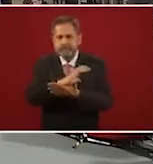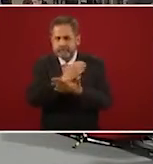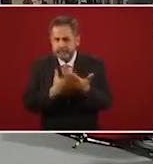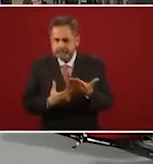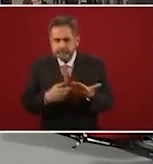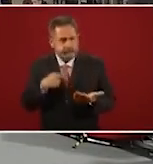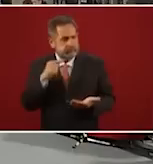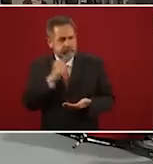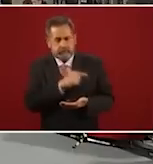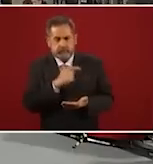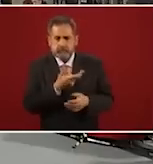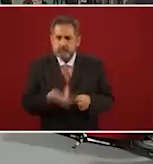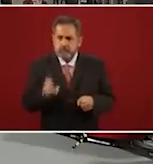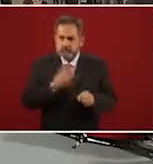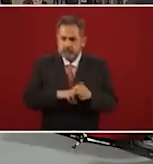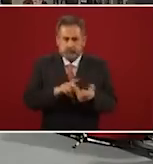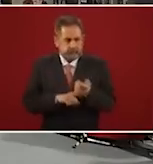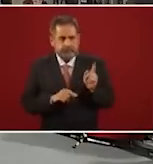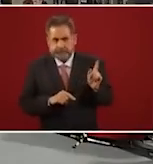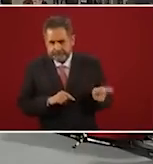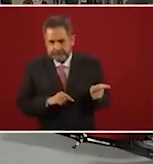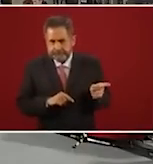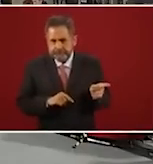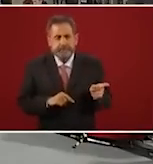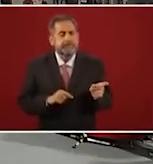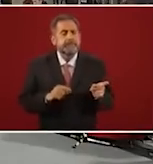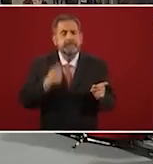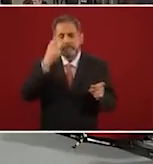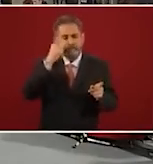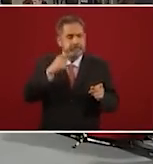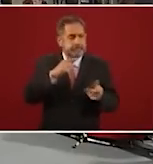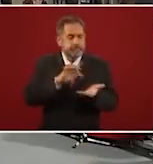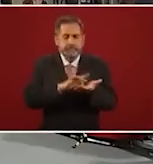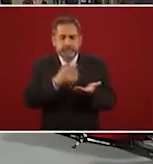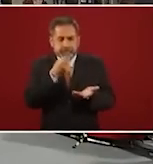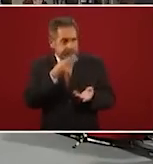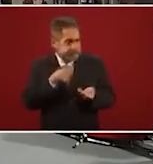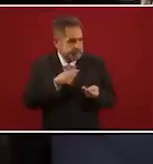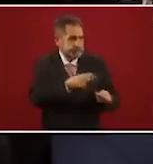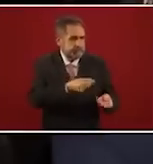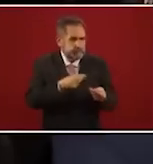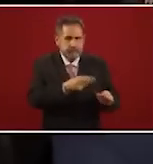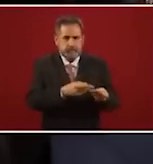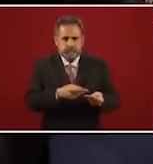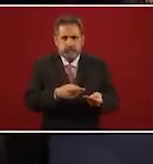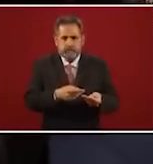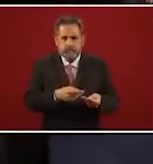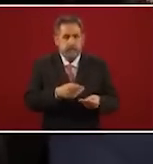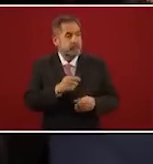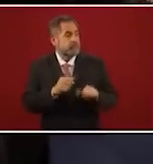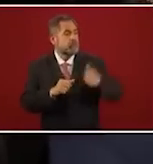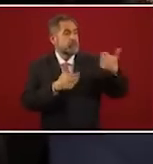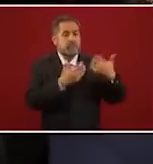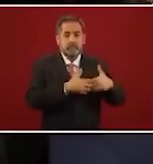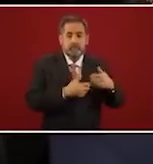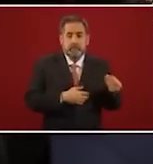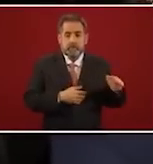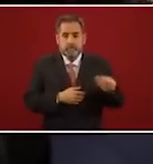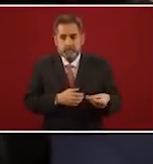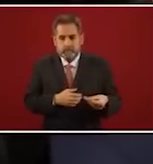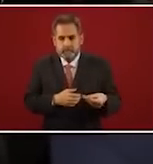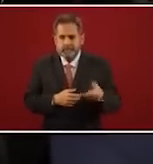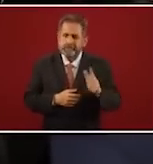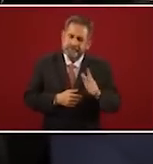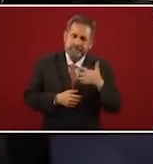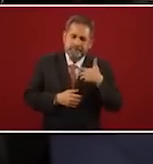que tendría el hospital para que el medicamento le sea surtido por un proveedor y